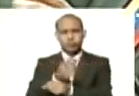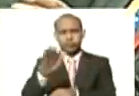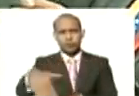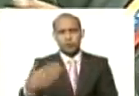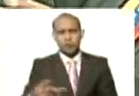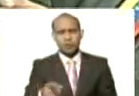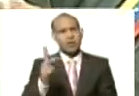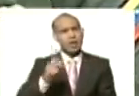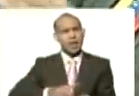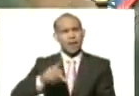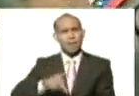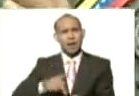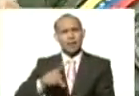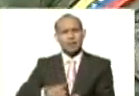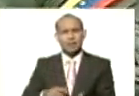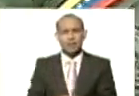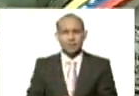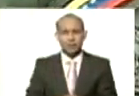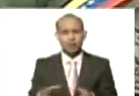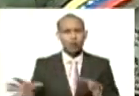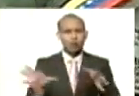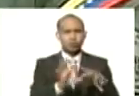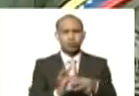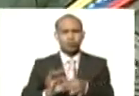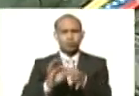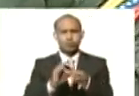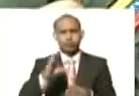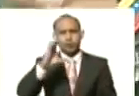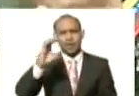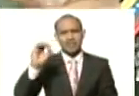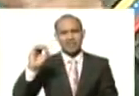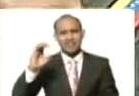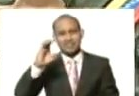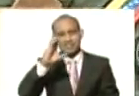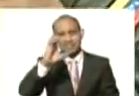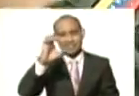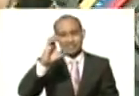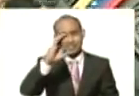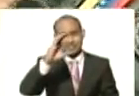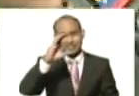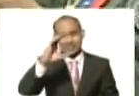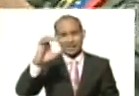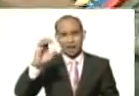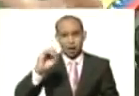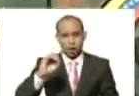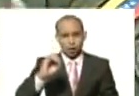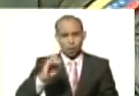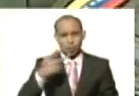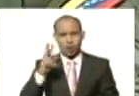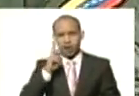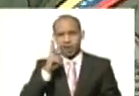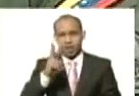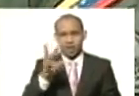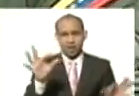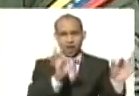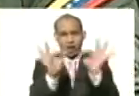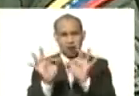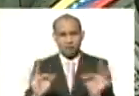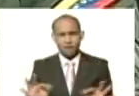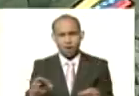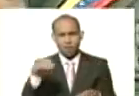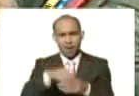la participación en conjunto con el CEO nos permite a nosotros ver brechas que pudieran haber en